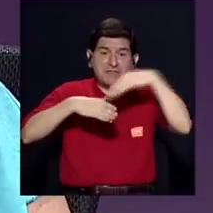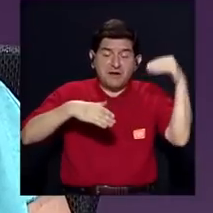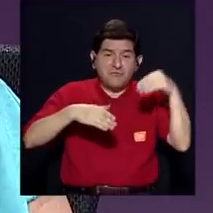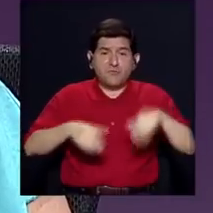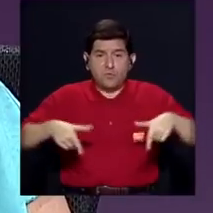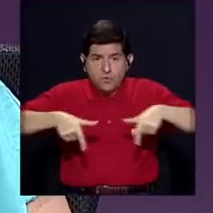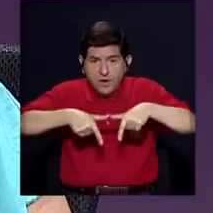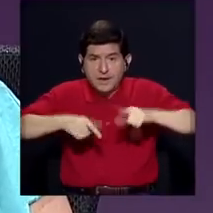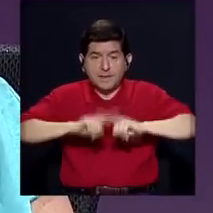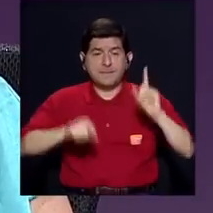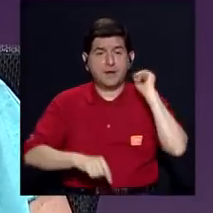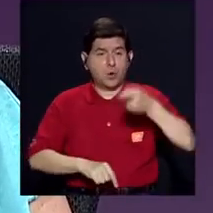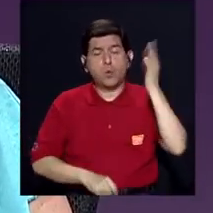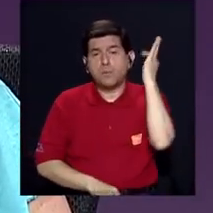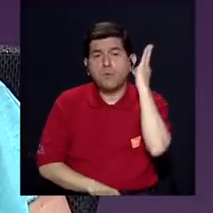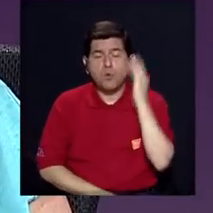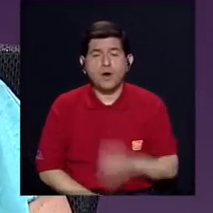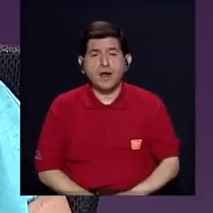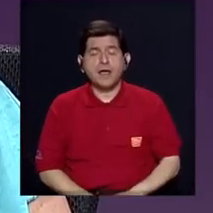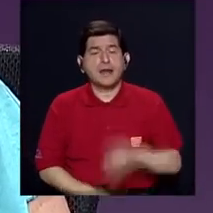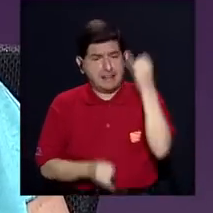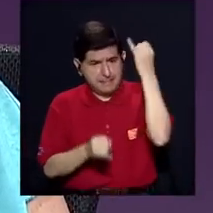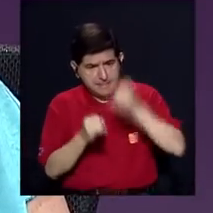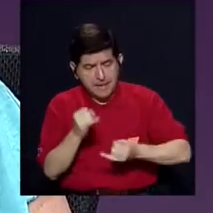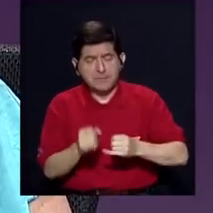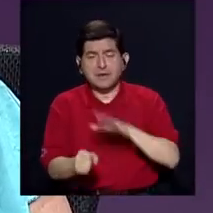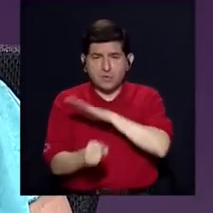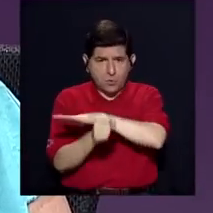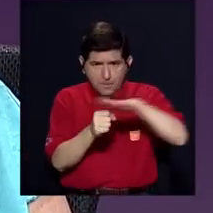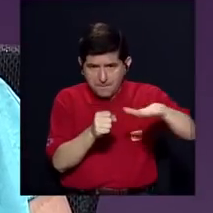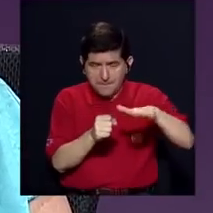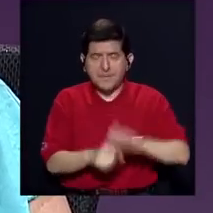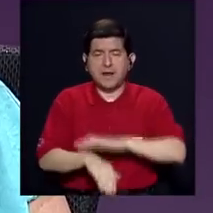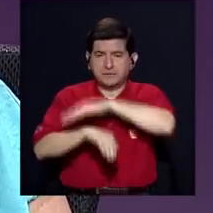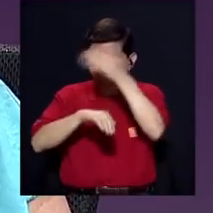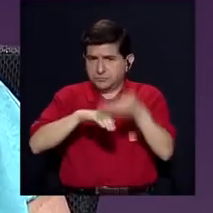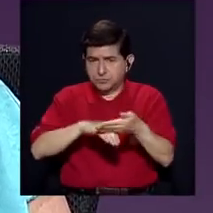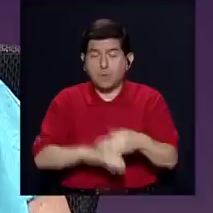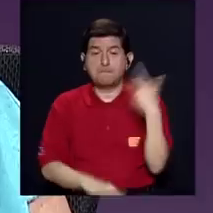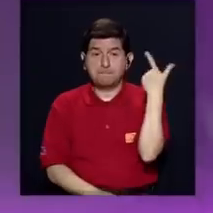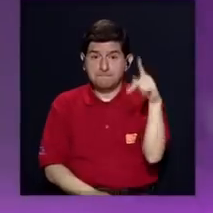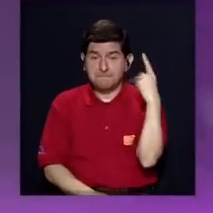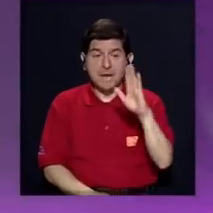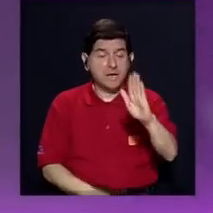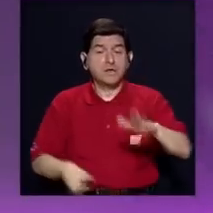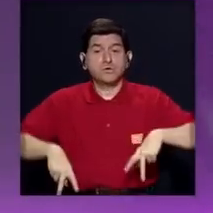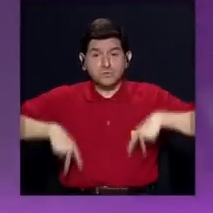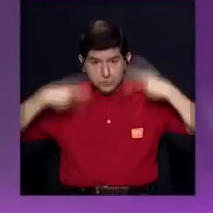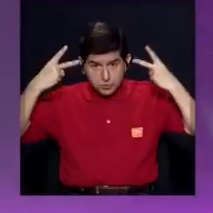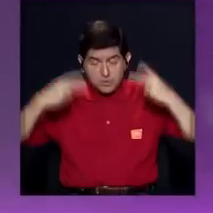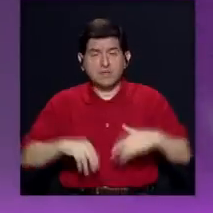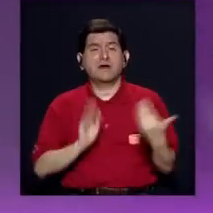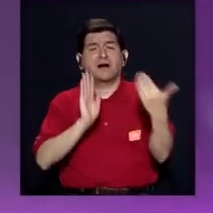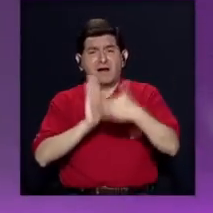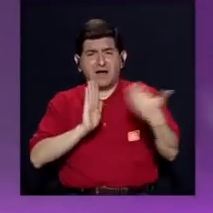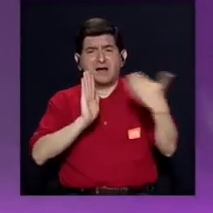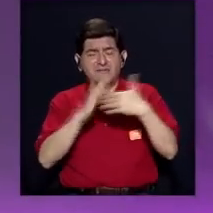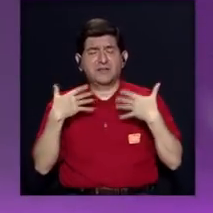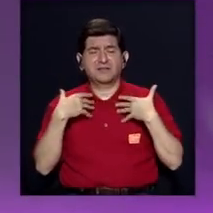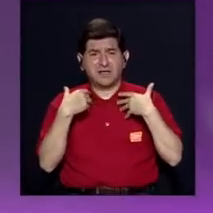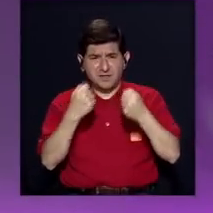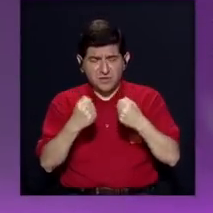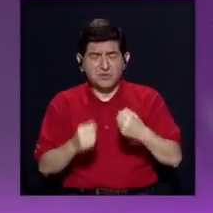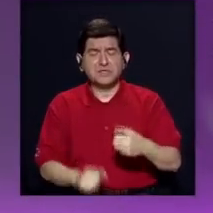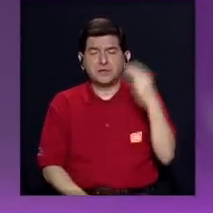obliga a esas mujeres a llevar este término a terminó ese embarazo con alto riesgo para su propia vida afectando su salud